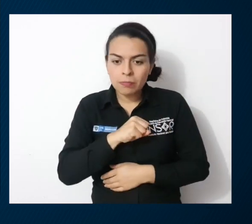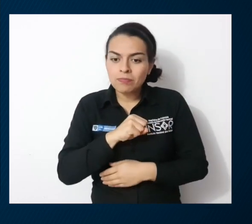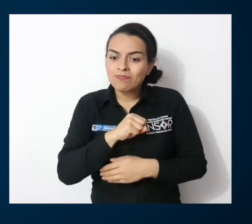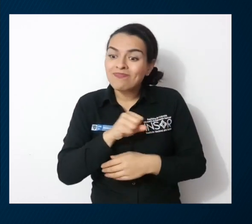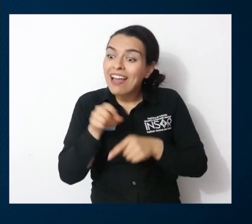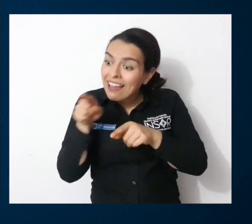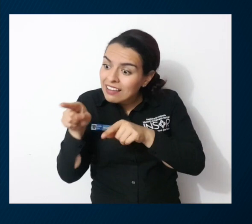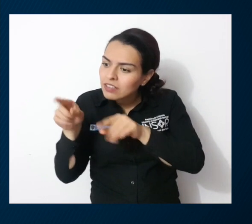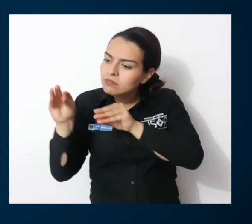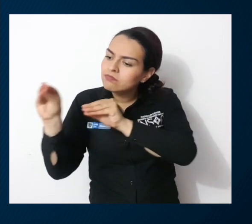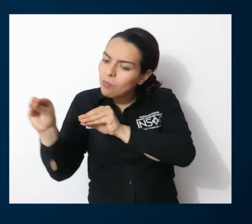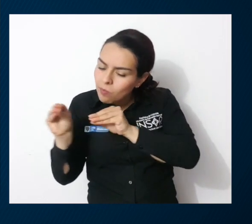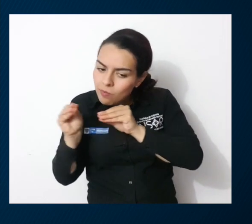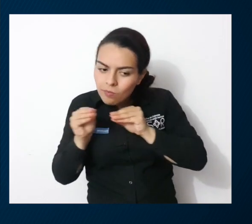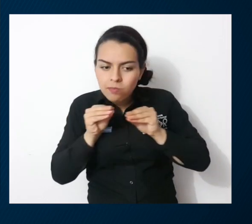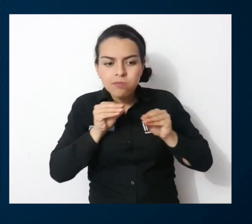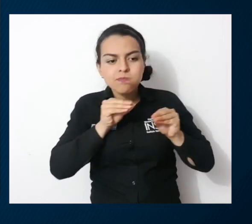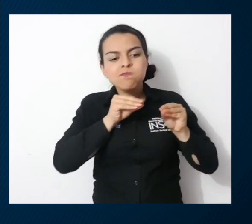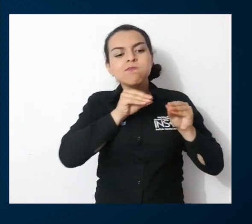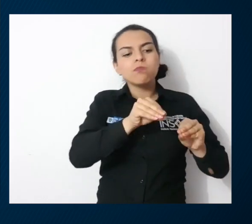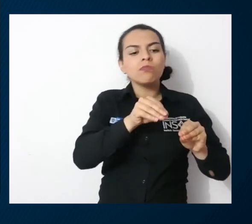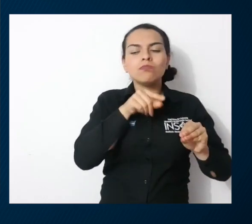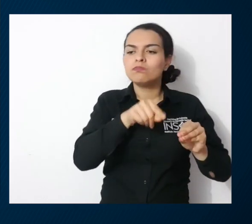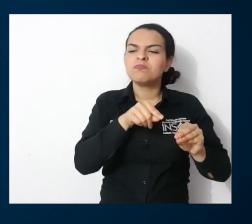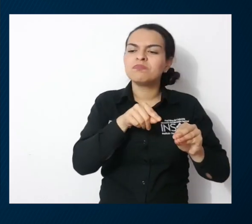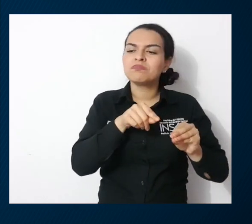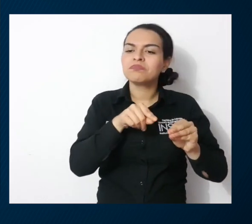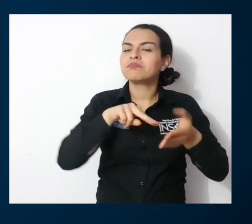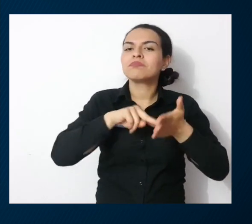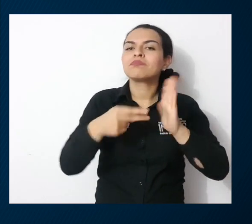cataliza o lleva a